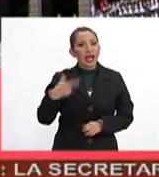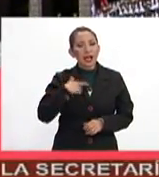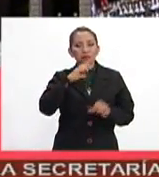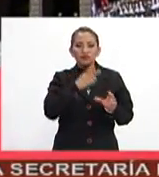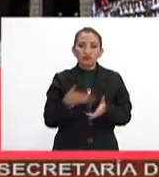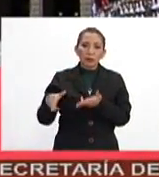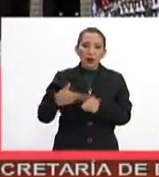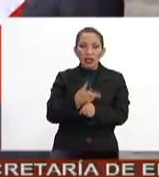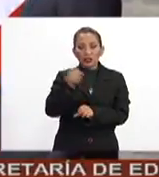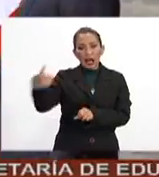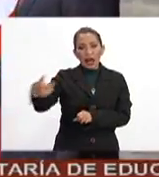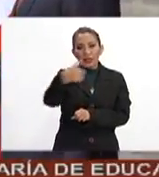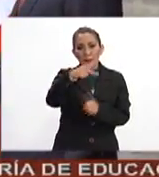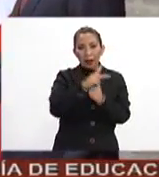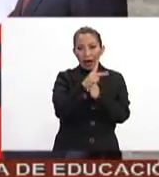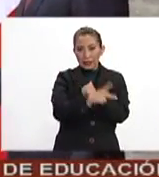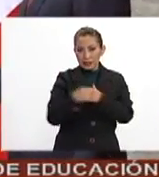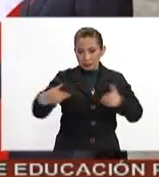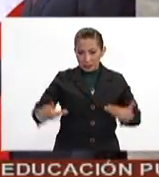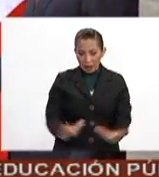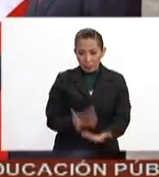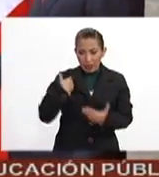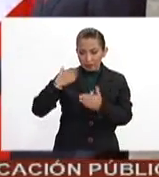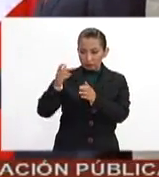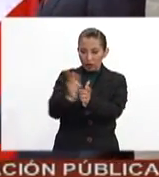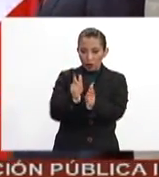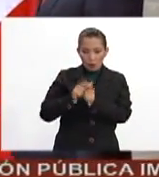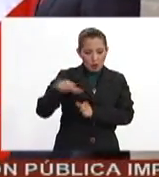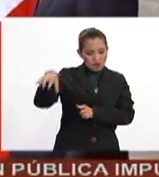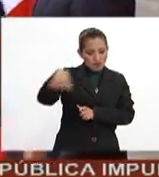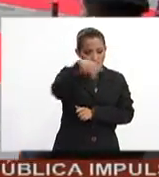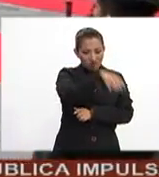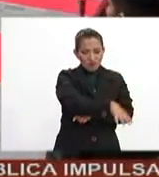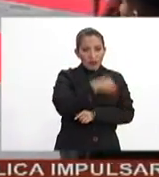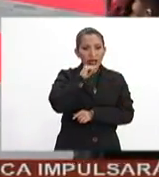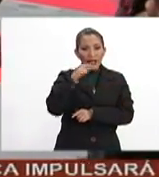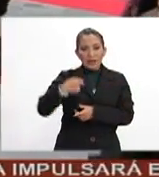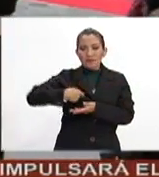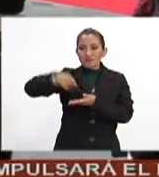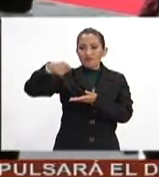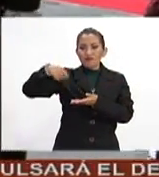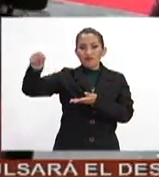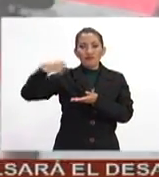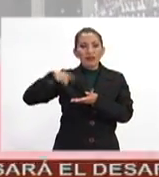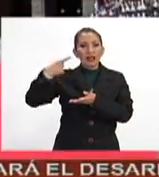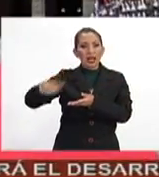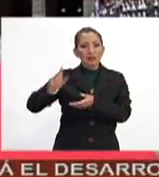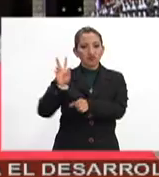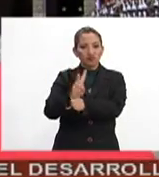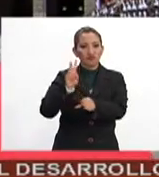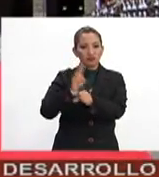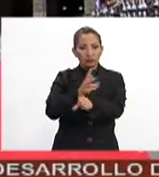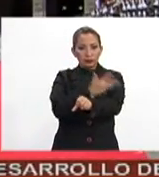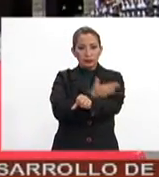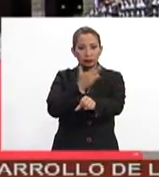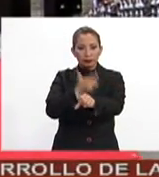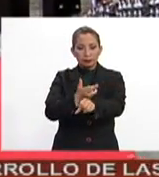entonaron los himnos nacionales, se presentaron las comitivas respectivas y se pasó revista a la Guardia de Honor.